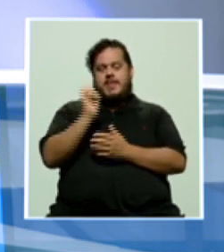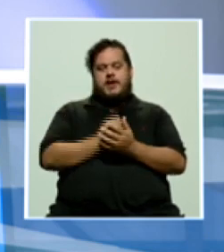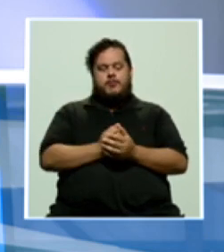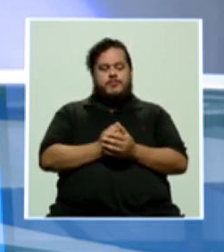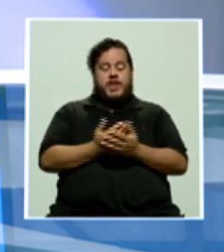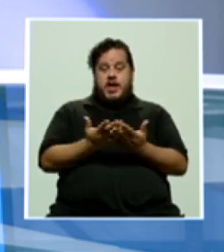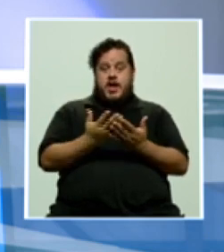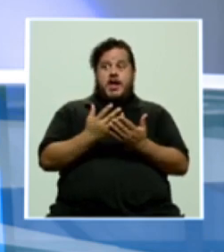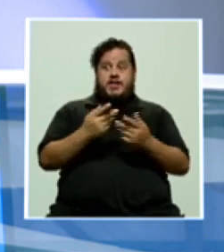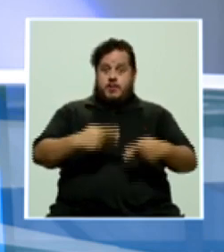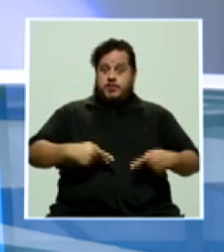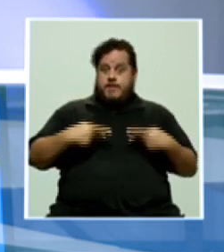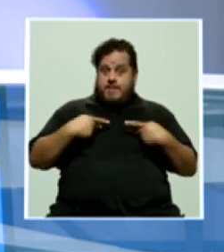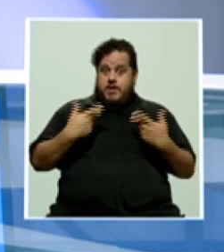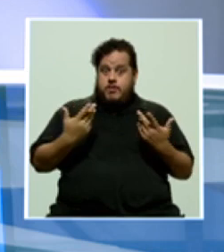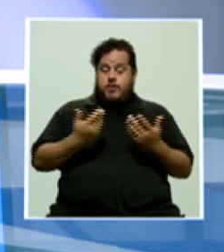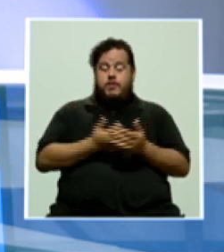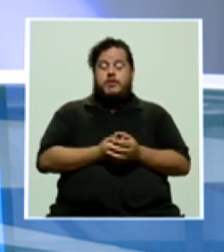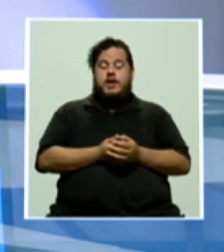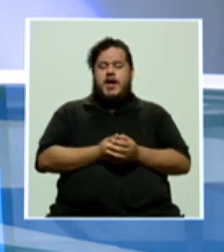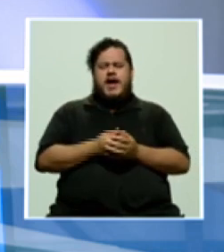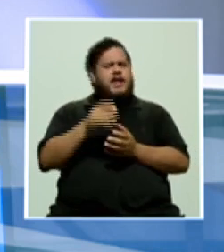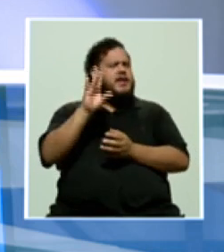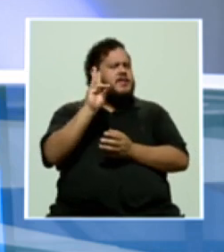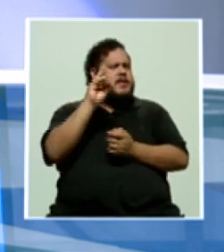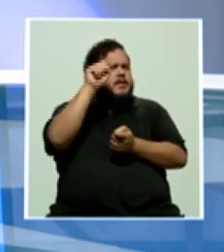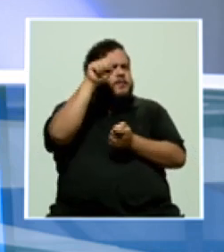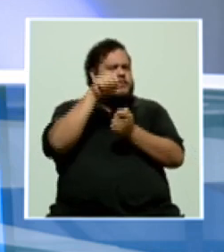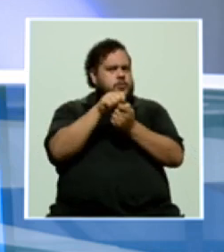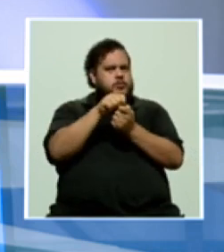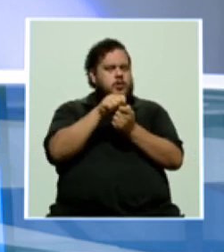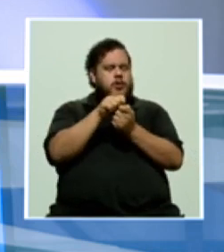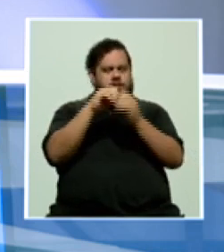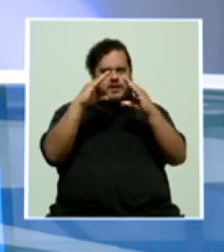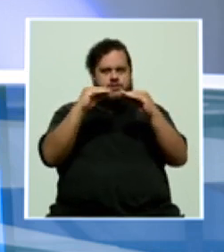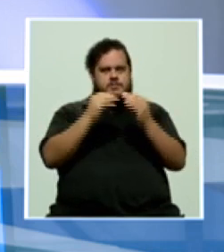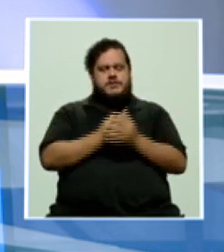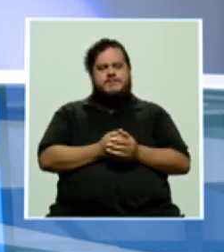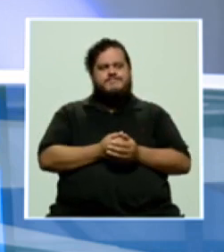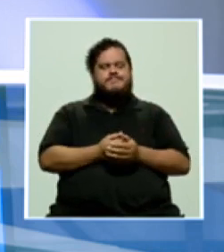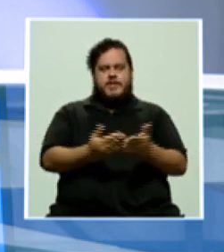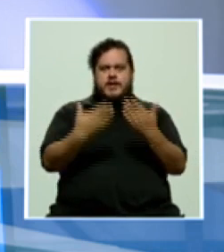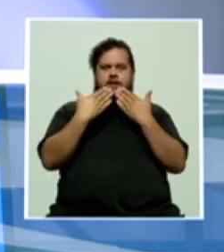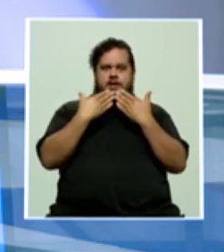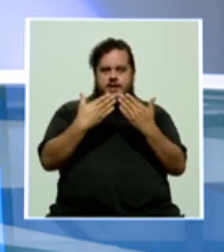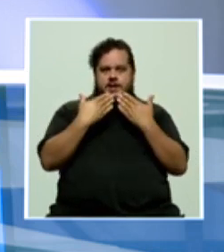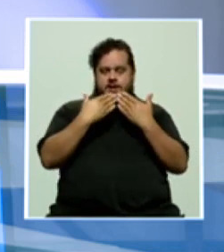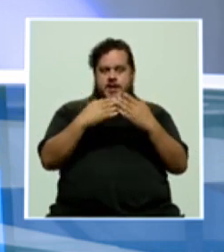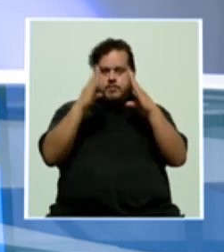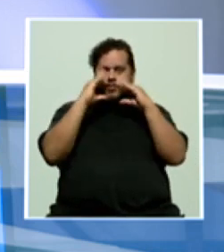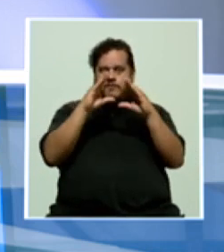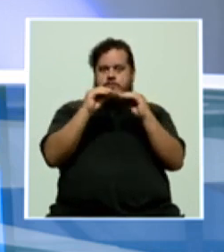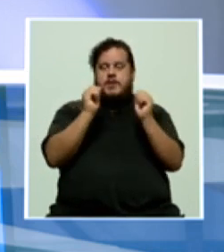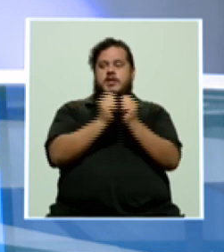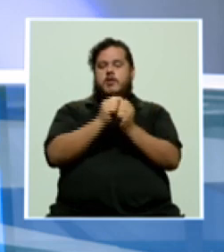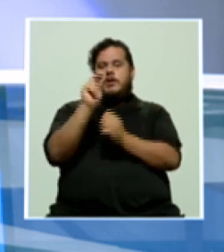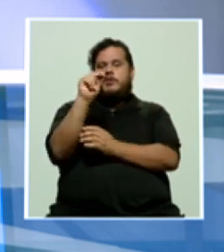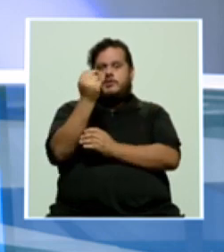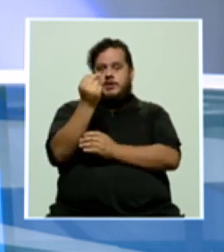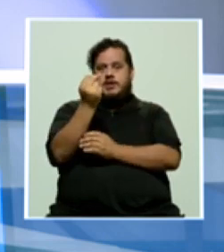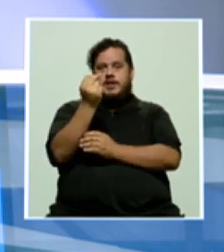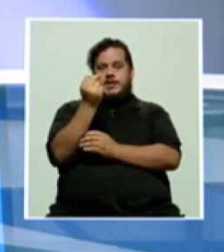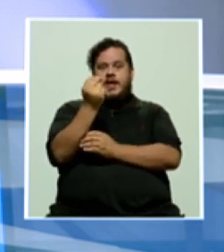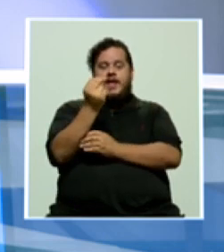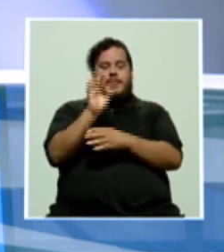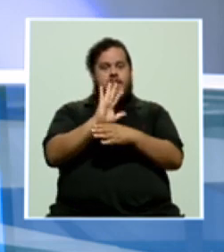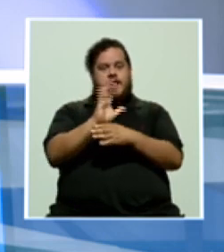Estamos en vivo a las 7 en punto de la noche. Gracias por informarse con las noticias de